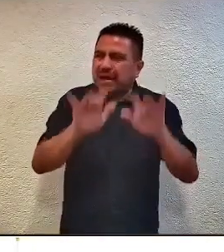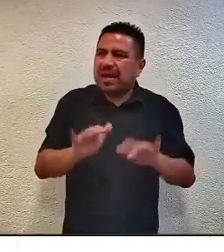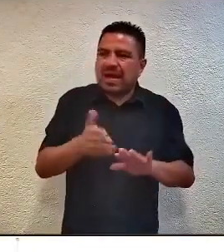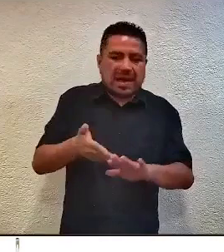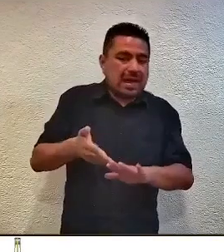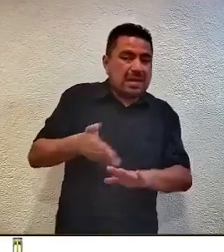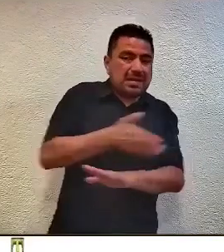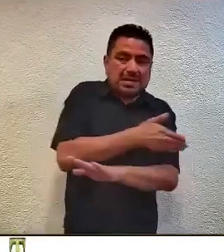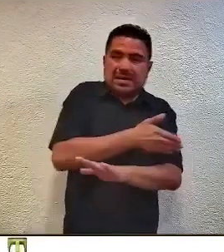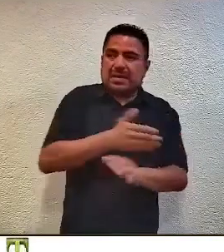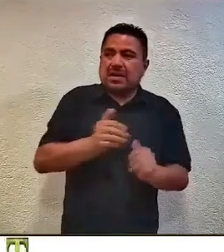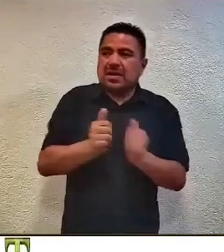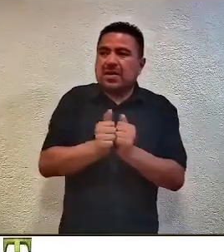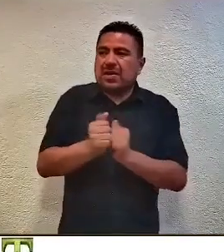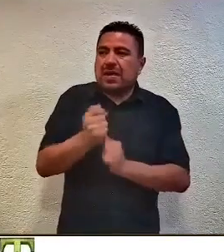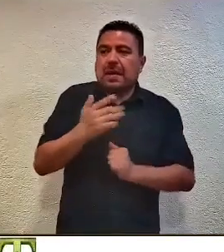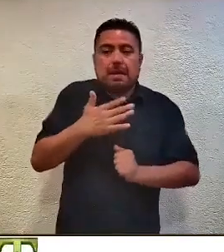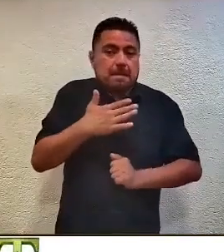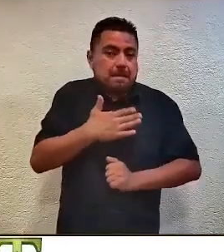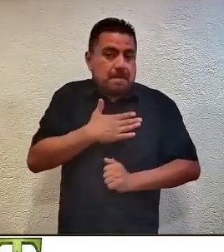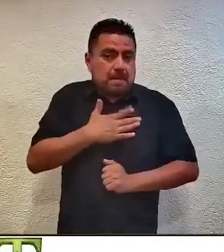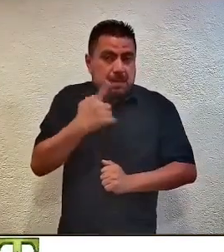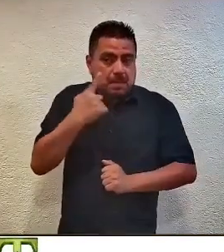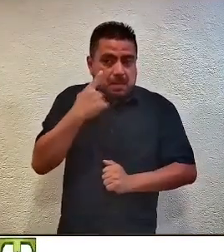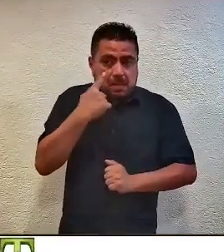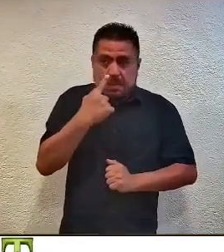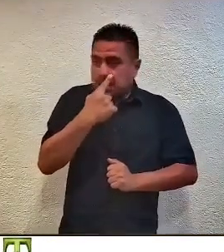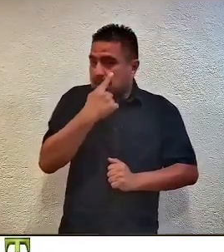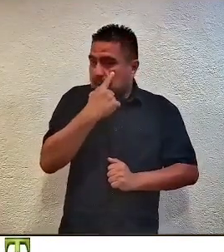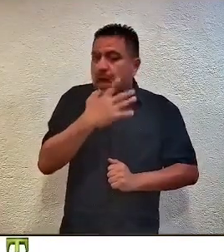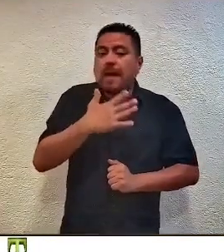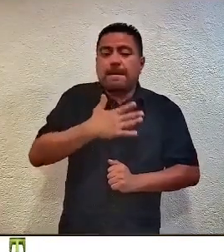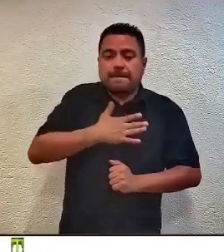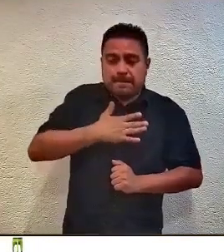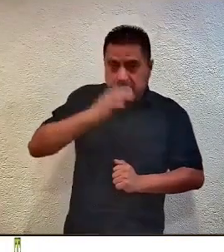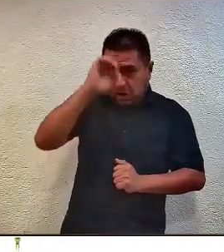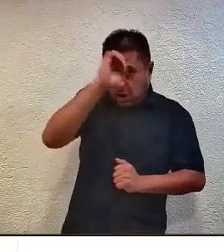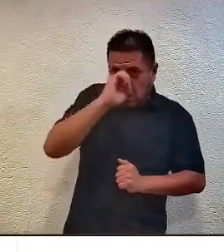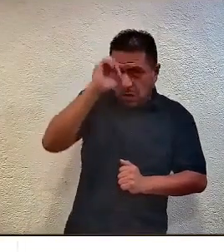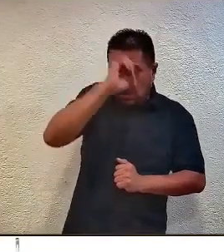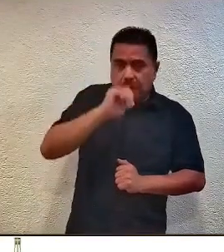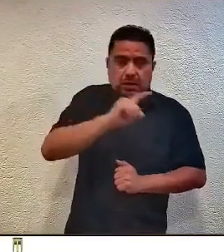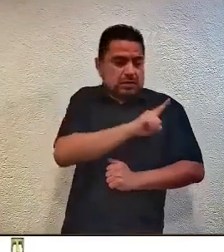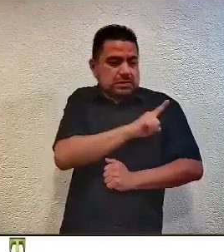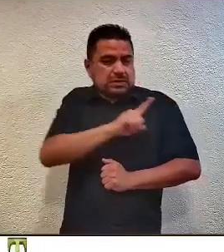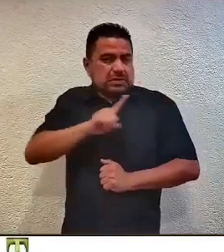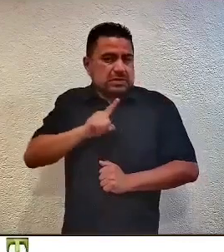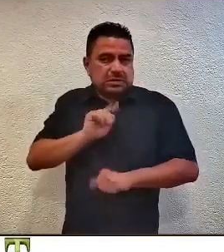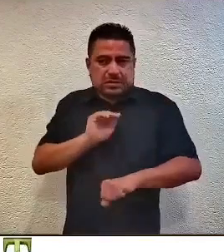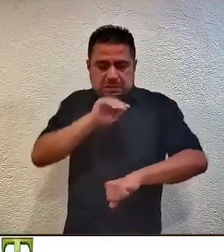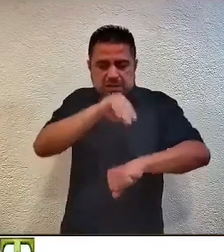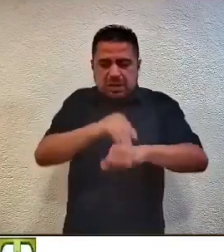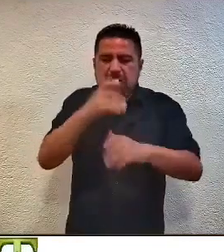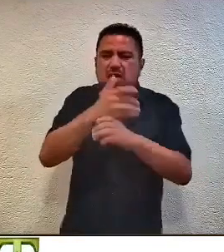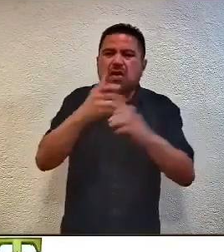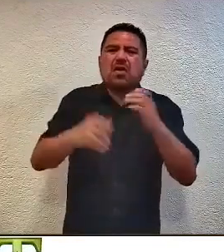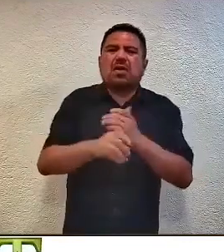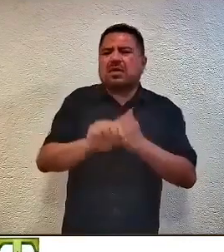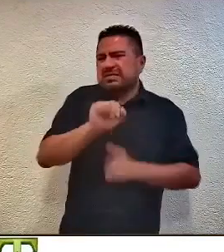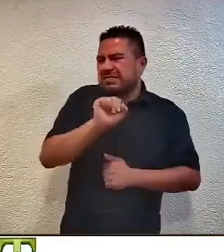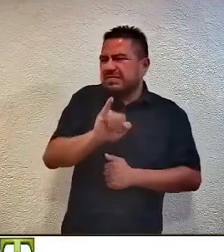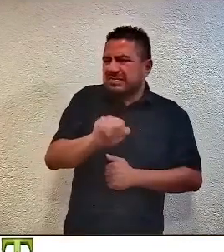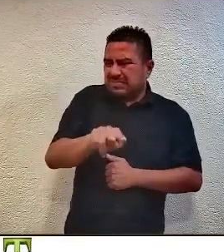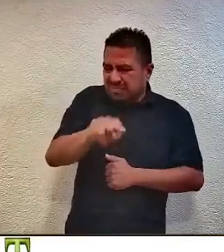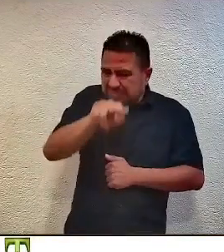anterior, desde mi perspectiva, desde mi opinión, se debieron tomar acciones para cerciorarse que